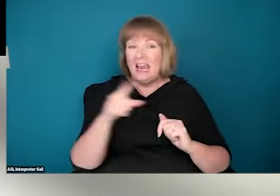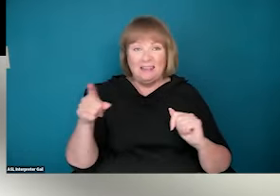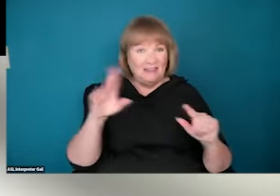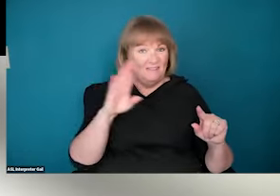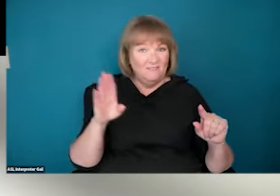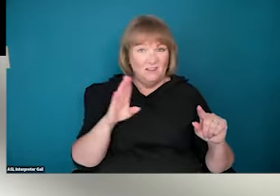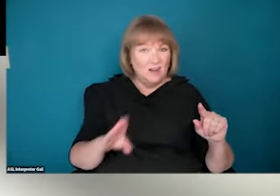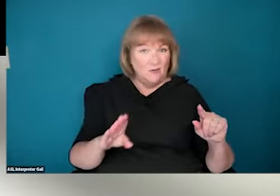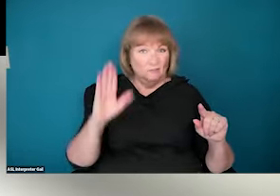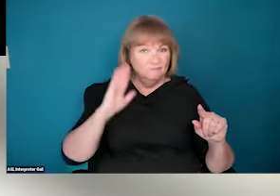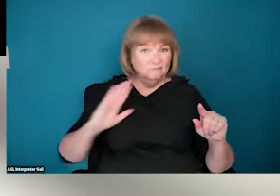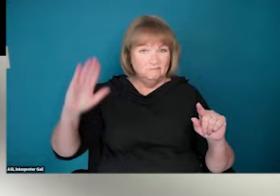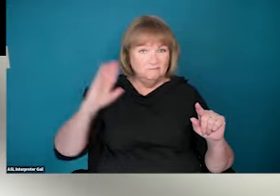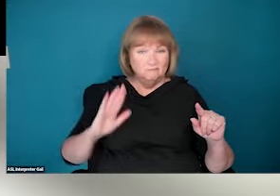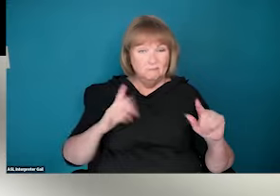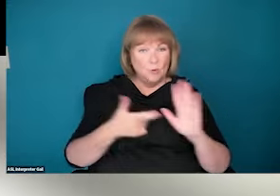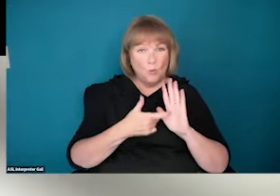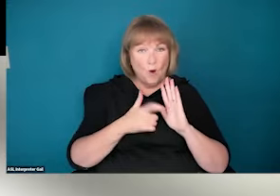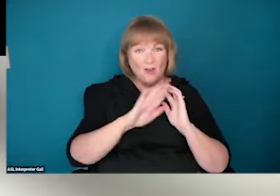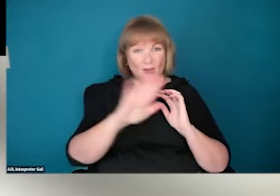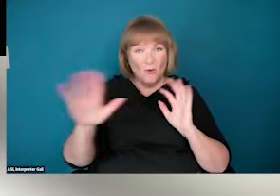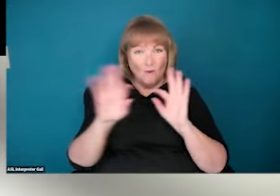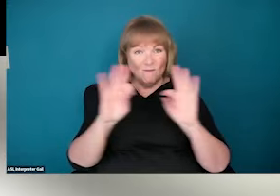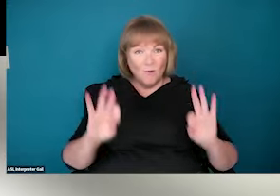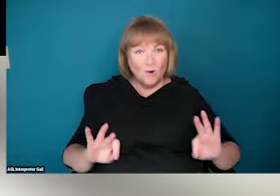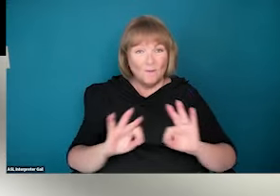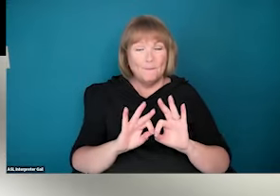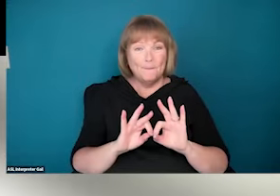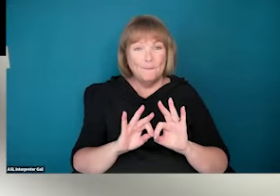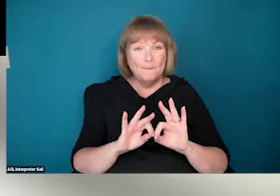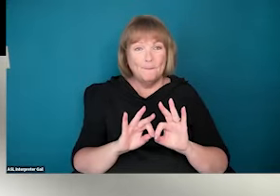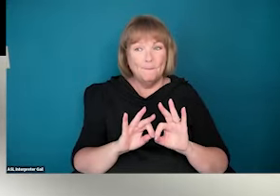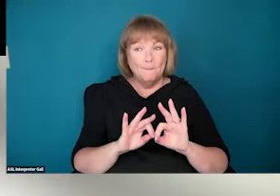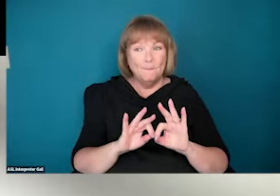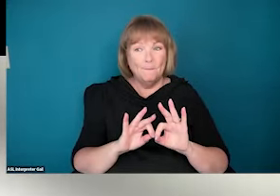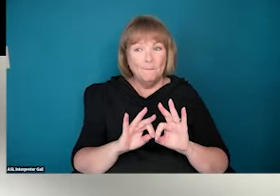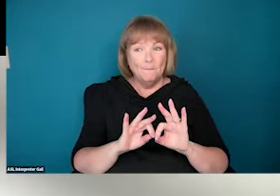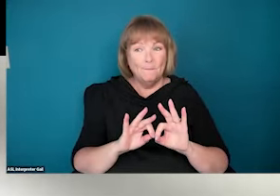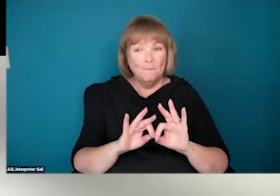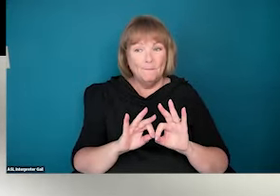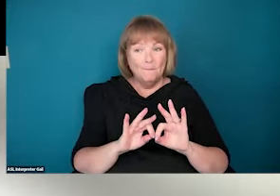propia forma y una institución no ha tenido su propia forma.